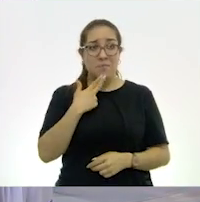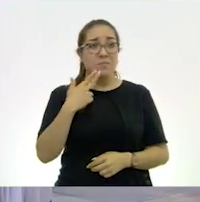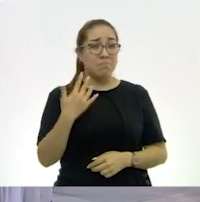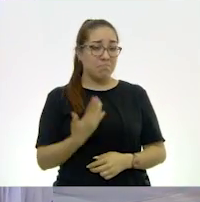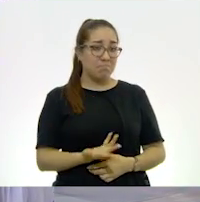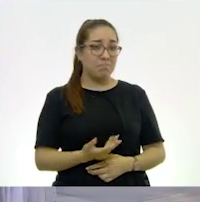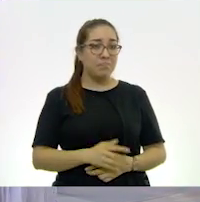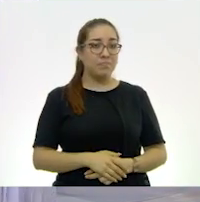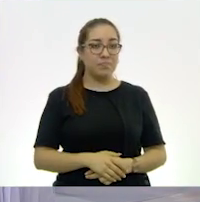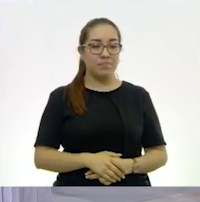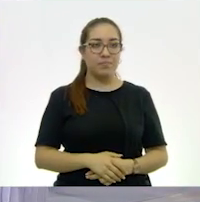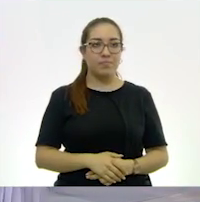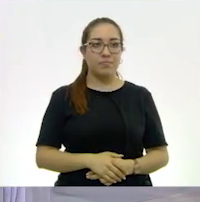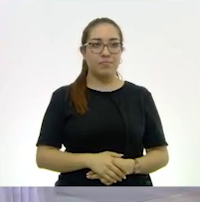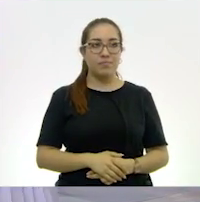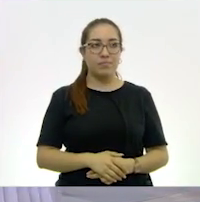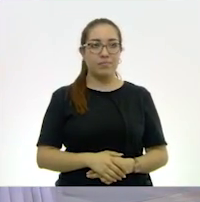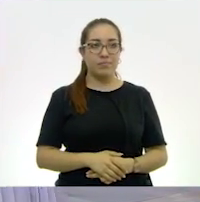Sí.